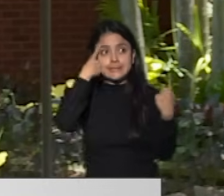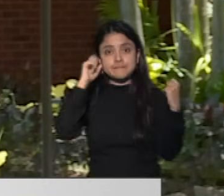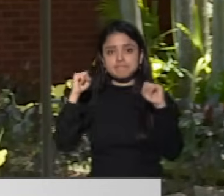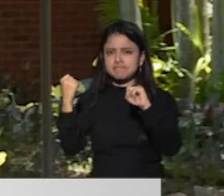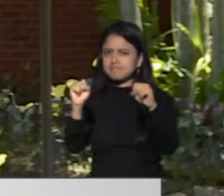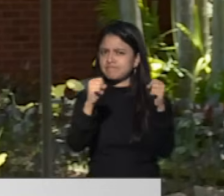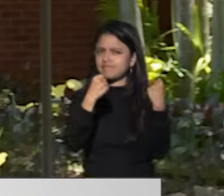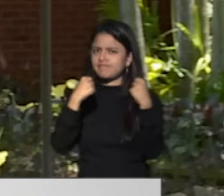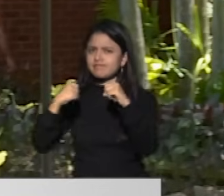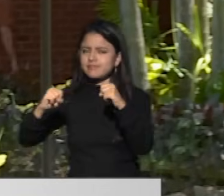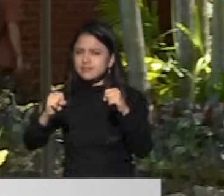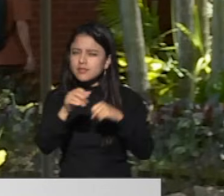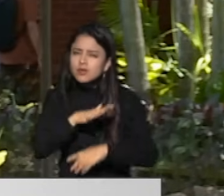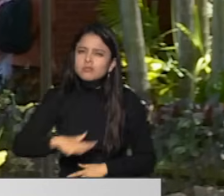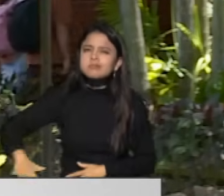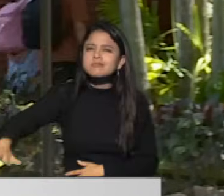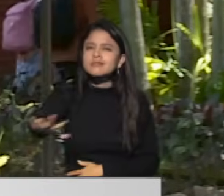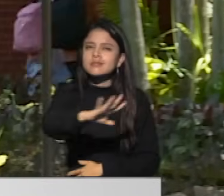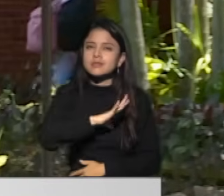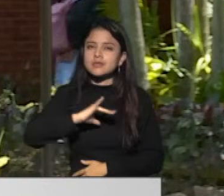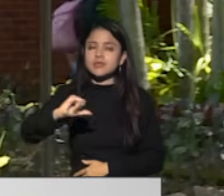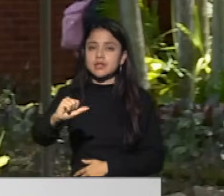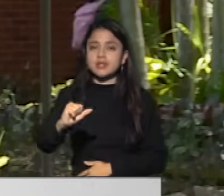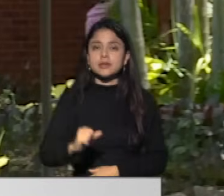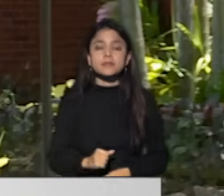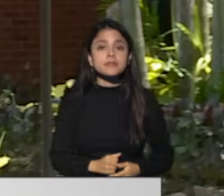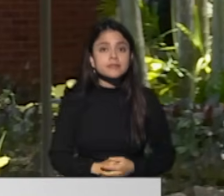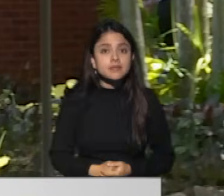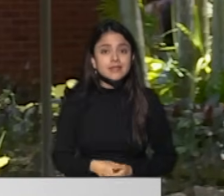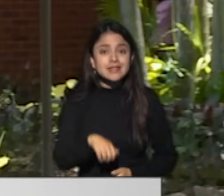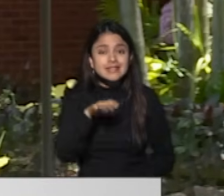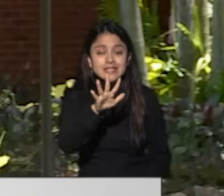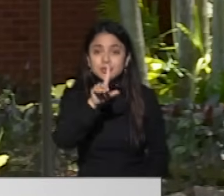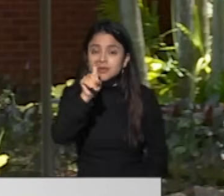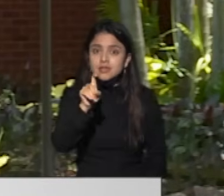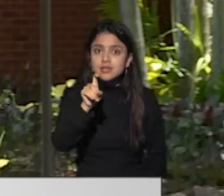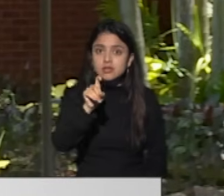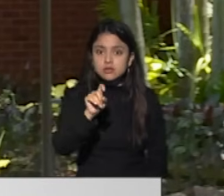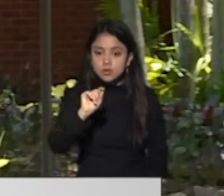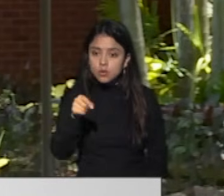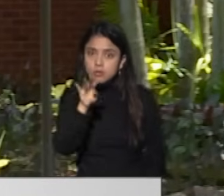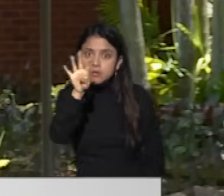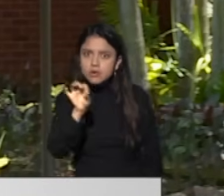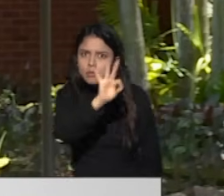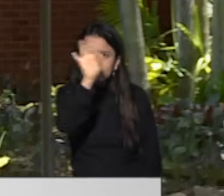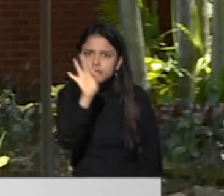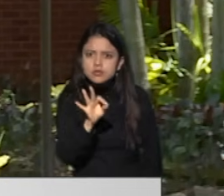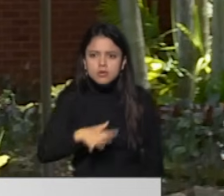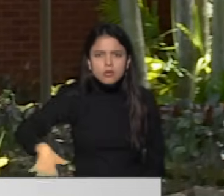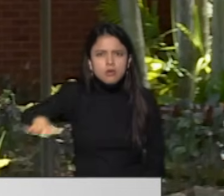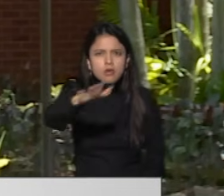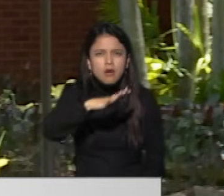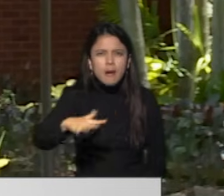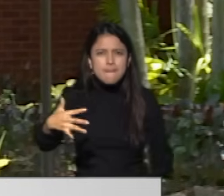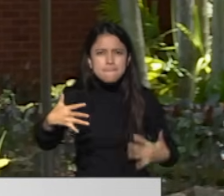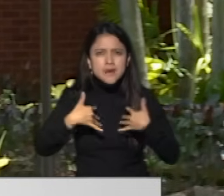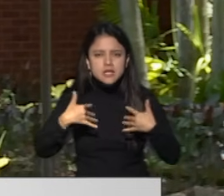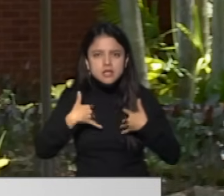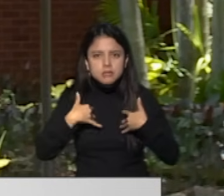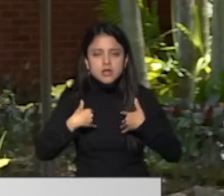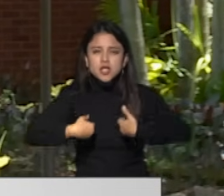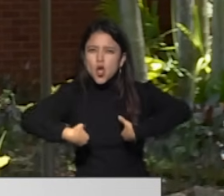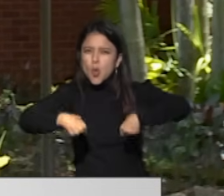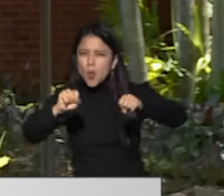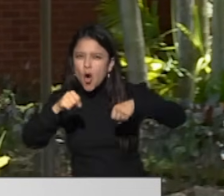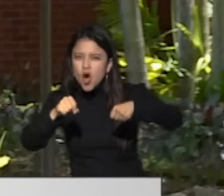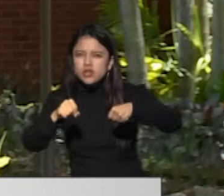preocupación entre las autoridades de Santiago de Cali. 56,9% de las víctimas fatales son motociclistas. Exceso de velocidad, mal estado de